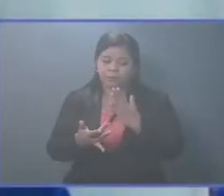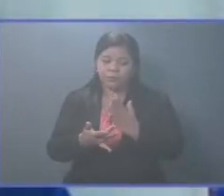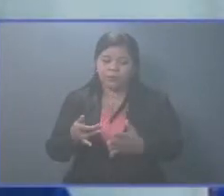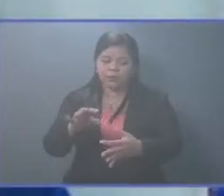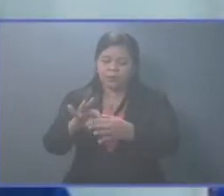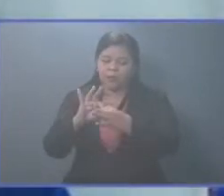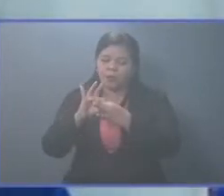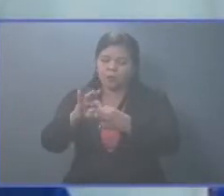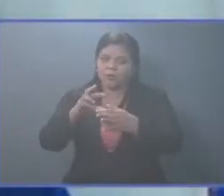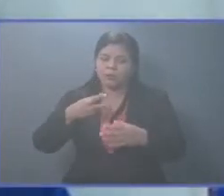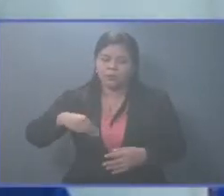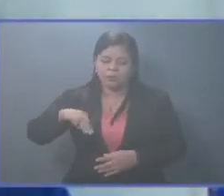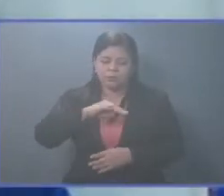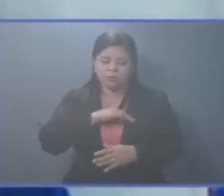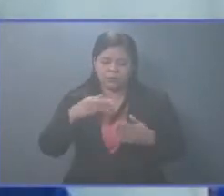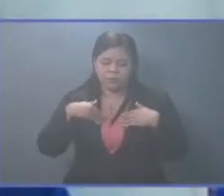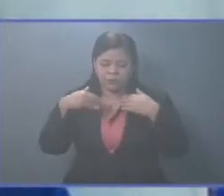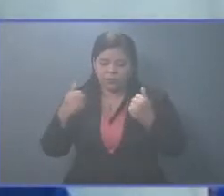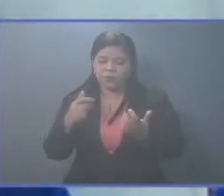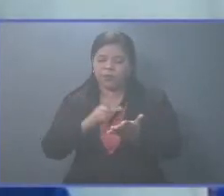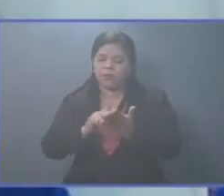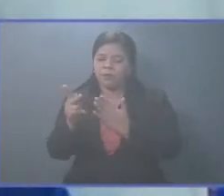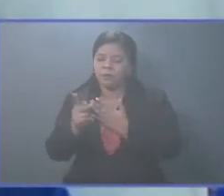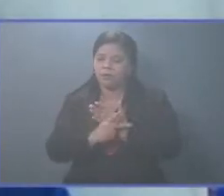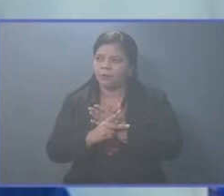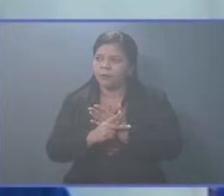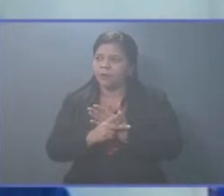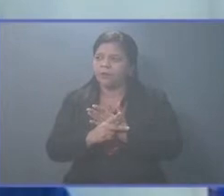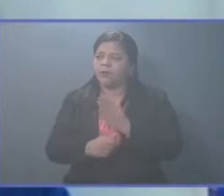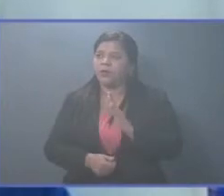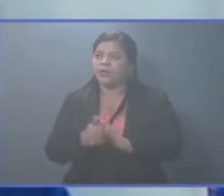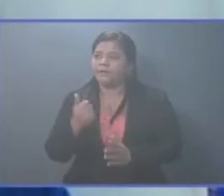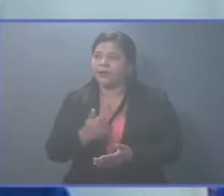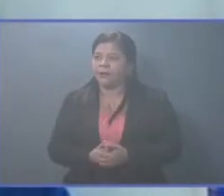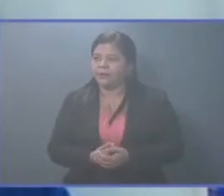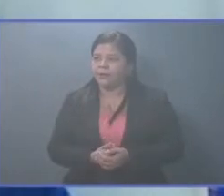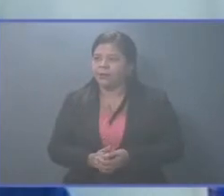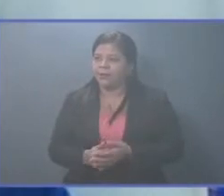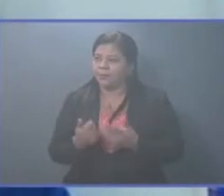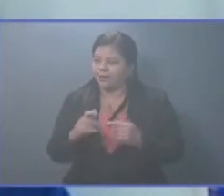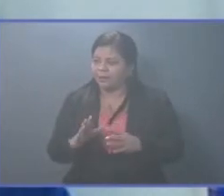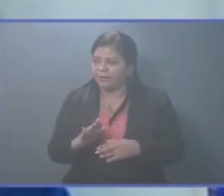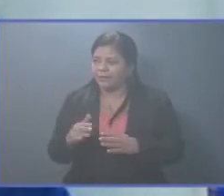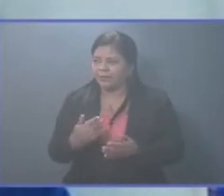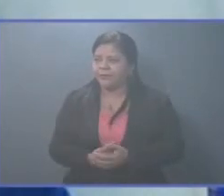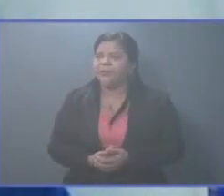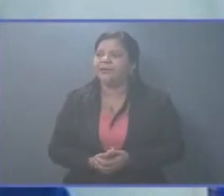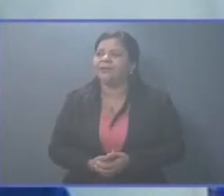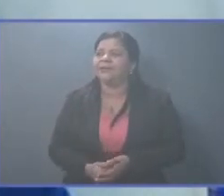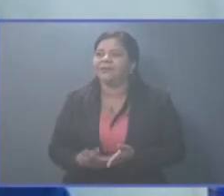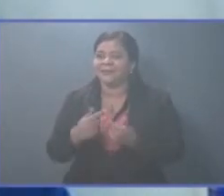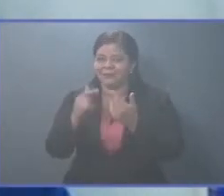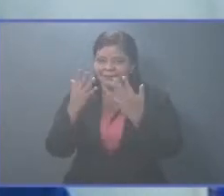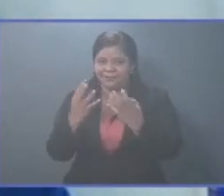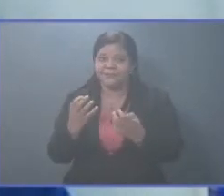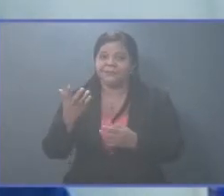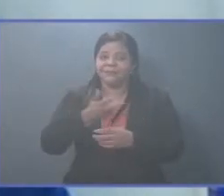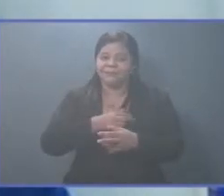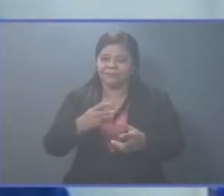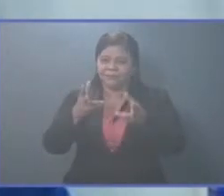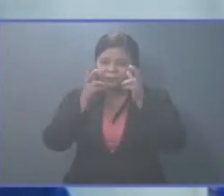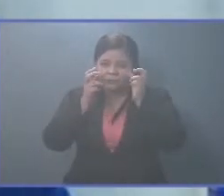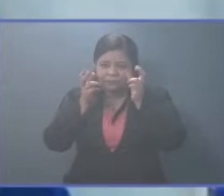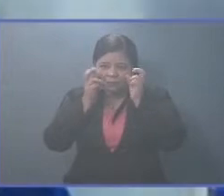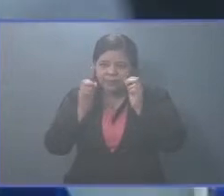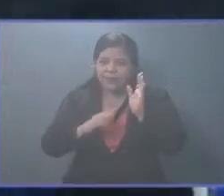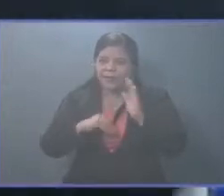Salud al del programa de inmunizaciones, para poder también traerlo y escucharlo,